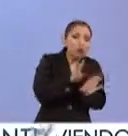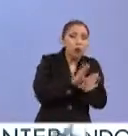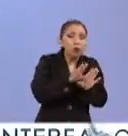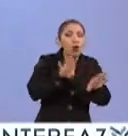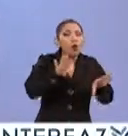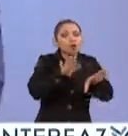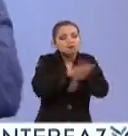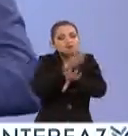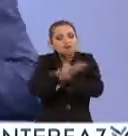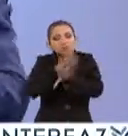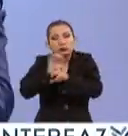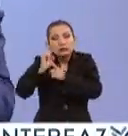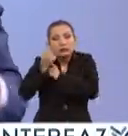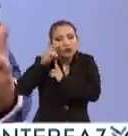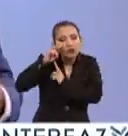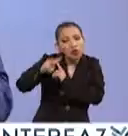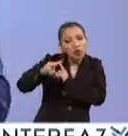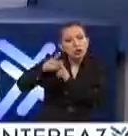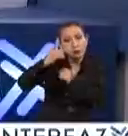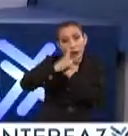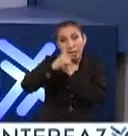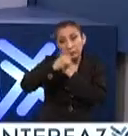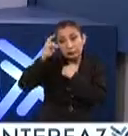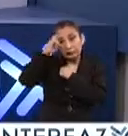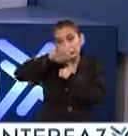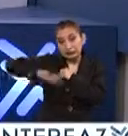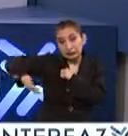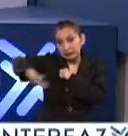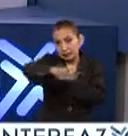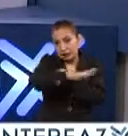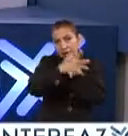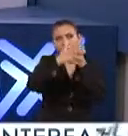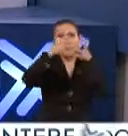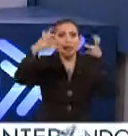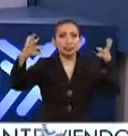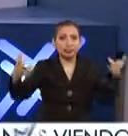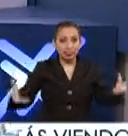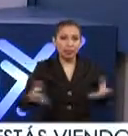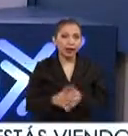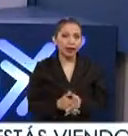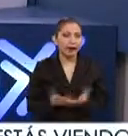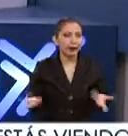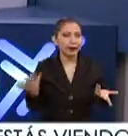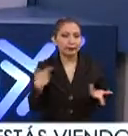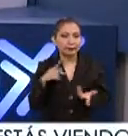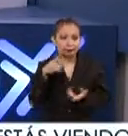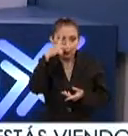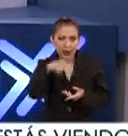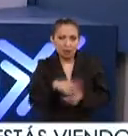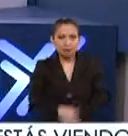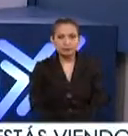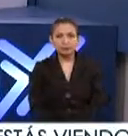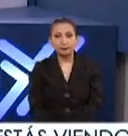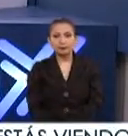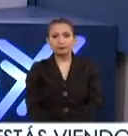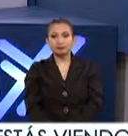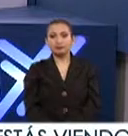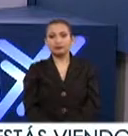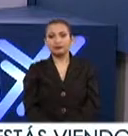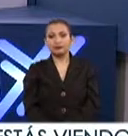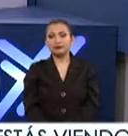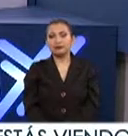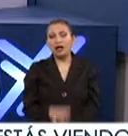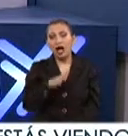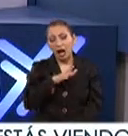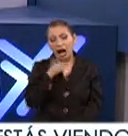ido adecuando a las nuevas circunstancias de un país tan complejo, tan grande, tan propio como es México? Bueno, yo creo